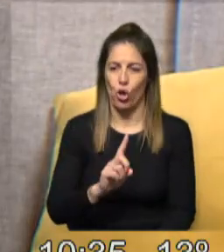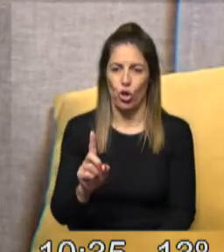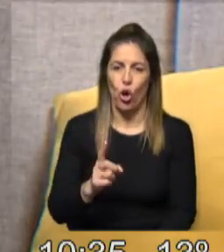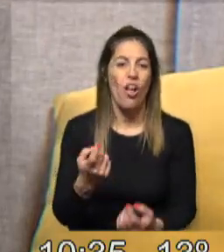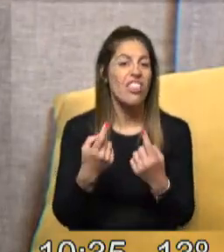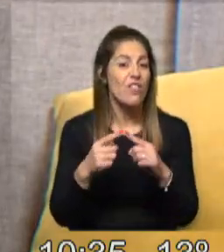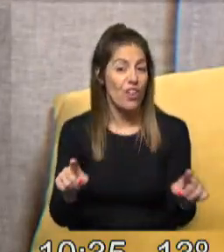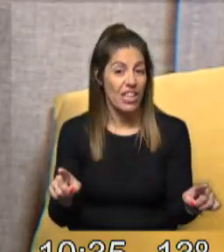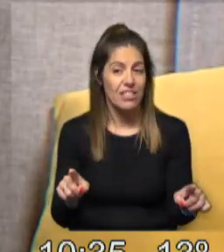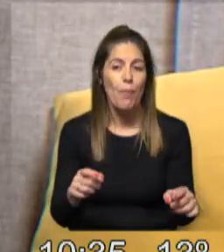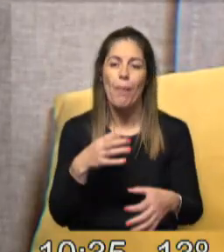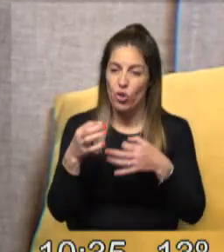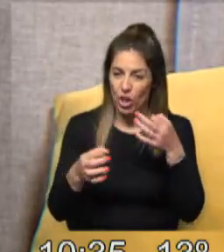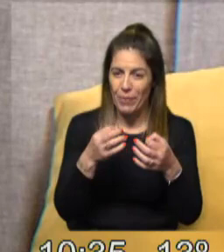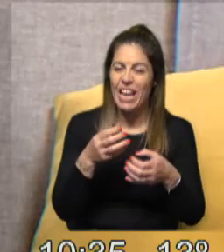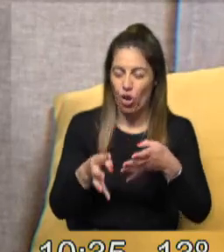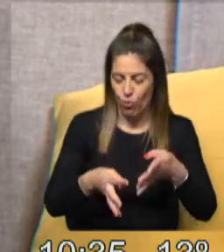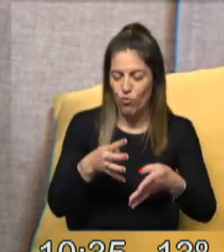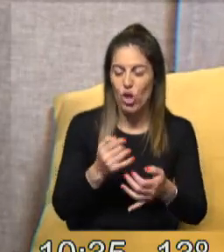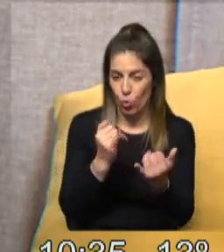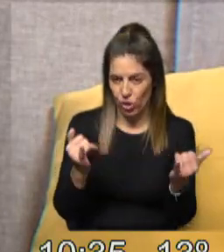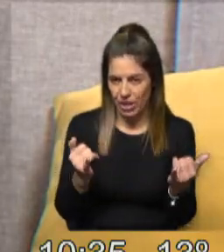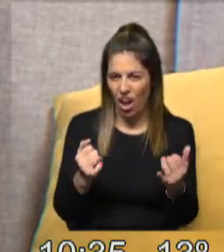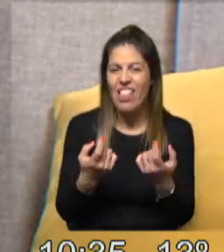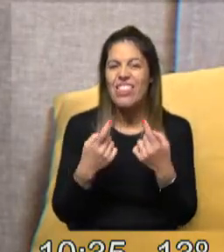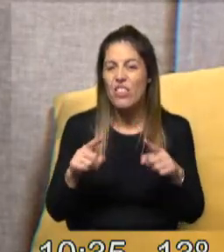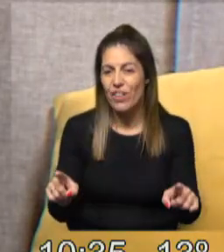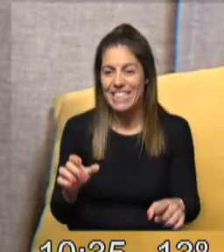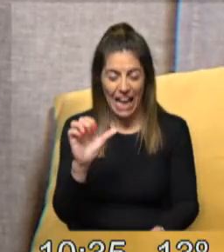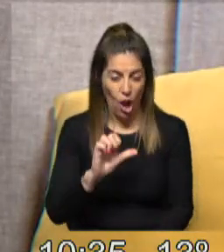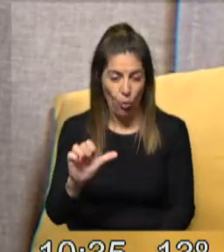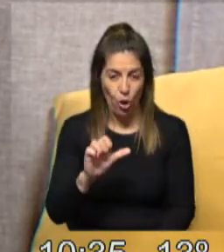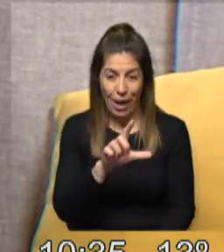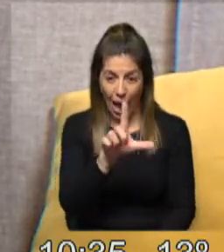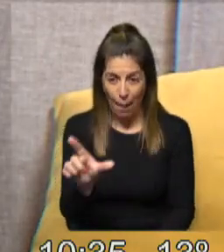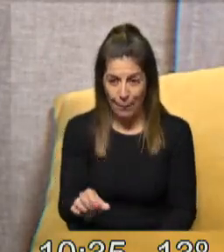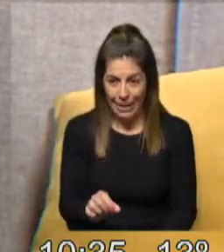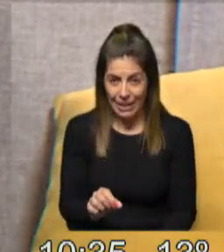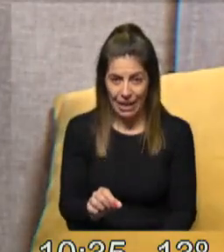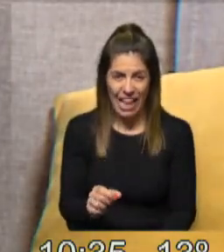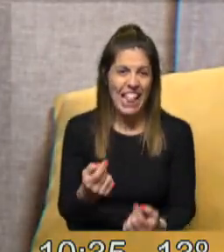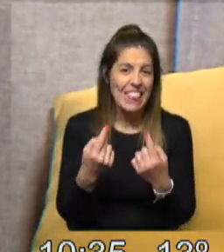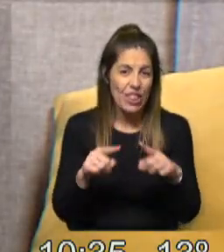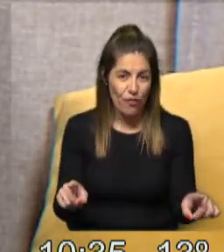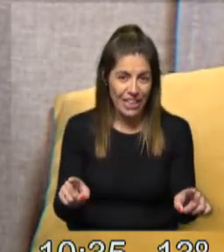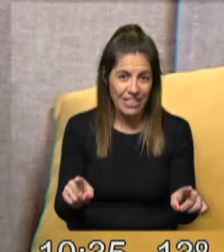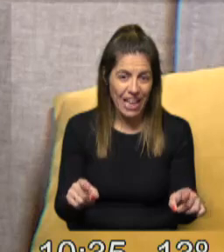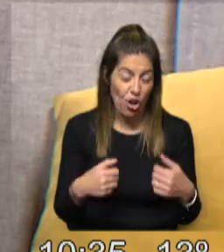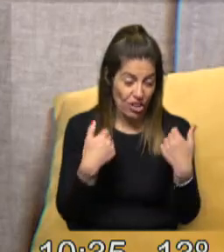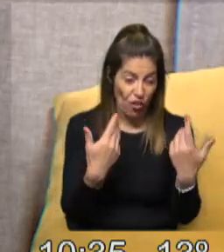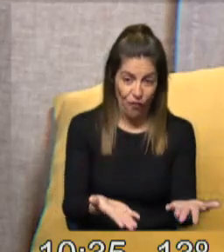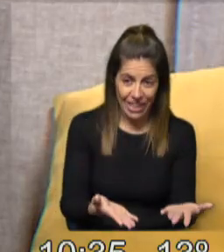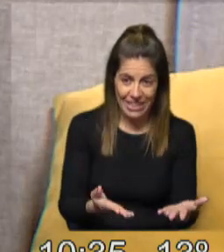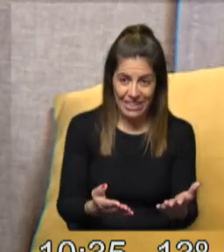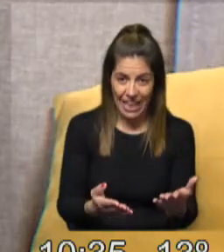diferencia enorme. Vamos a explicar eso un día cómo funciona. Hay una diferencia enorme entre Europa y América. Hay una diferencia enorme entre lo que se ofrece en